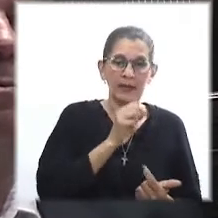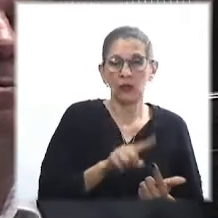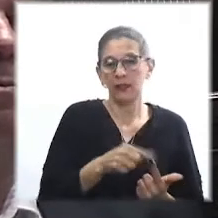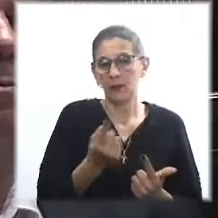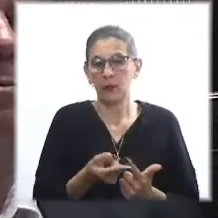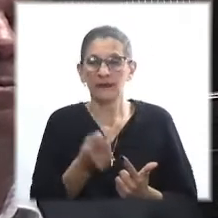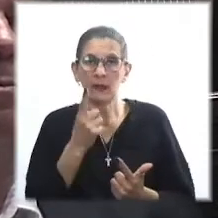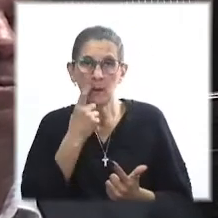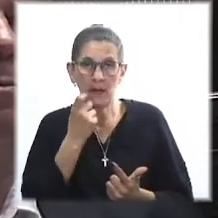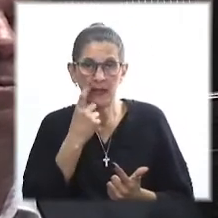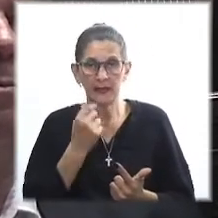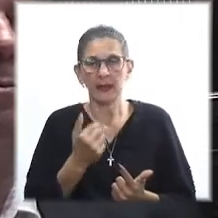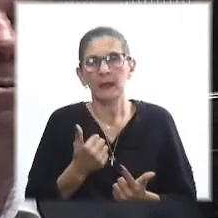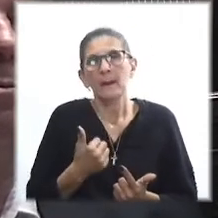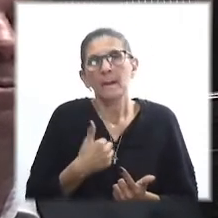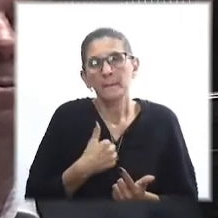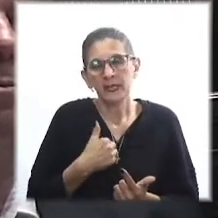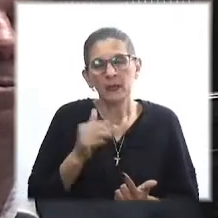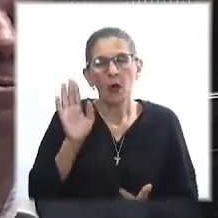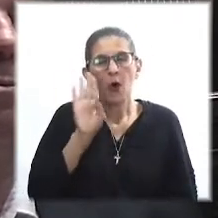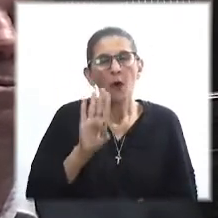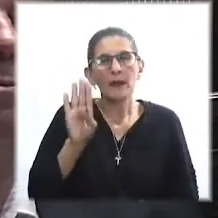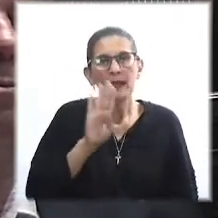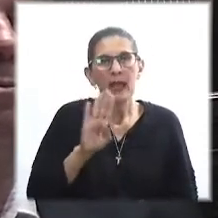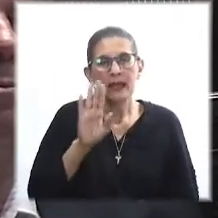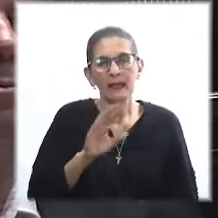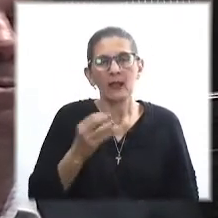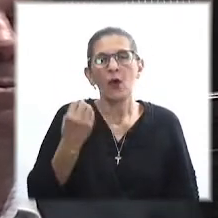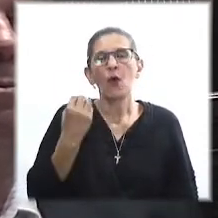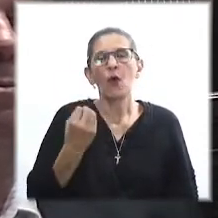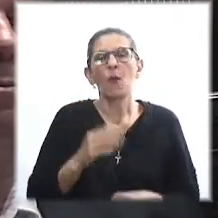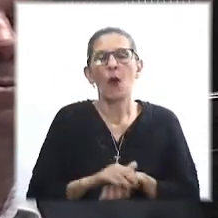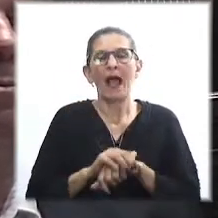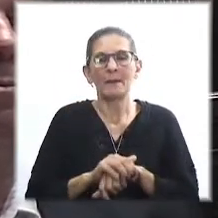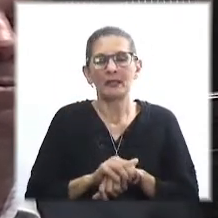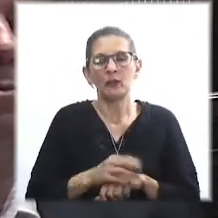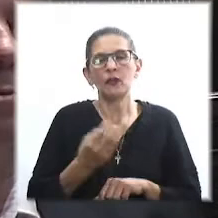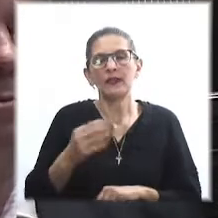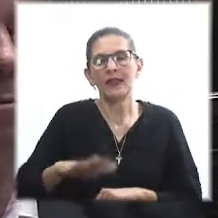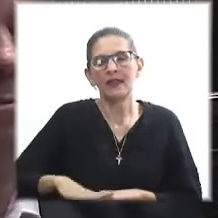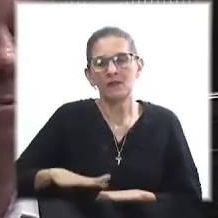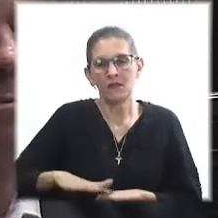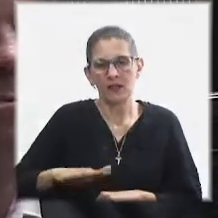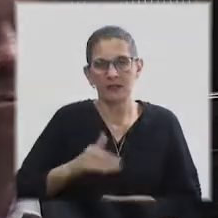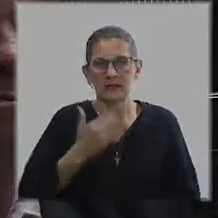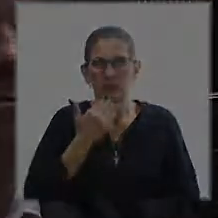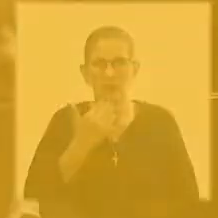mi humilde homenaje como amigo de la infancia del senador Larrañaga. Gracias.